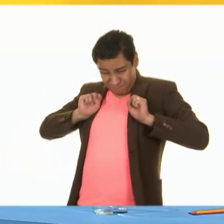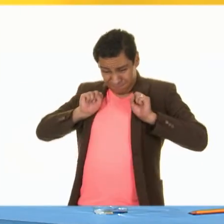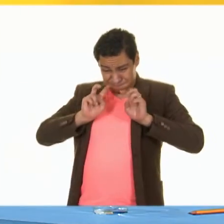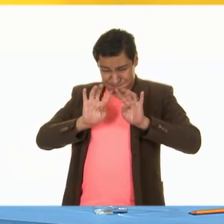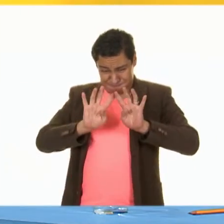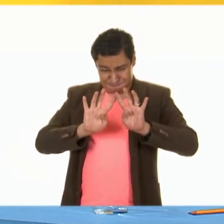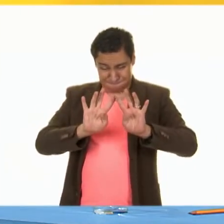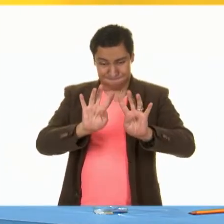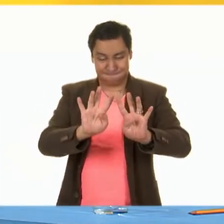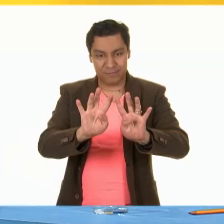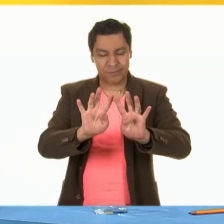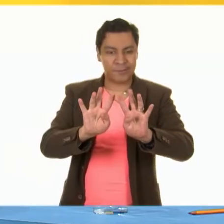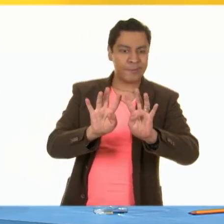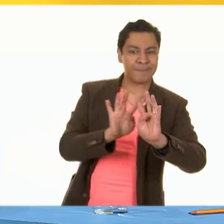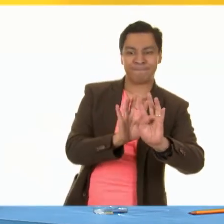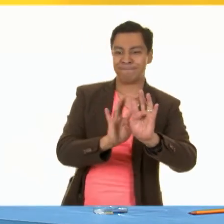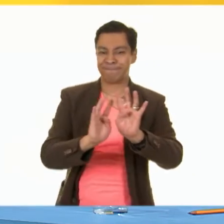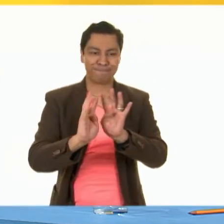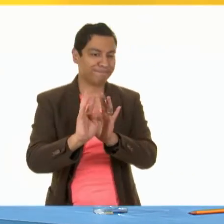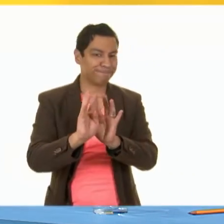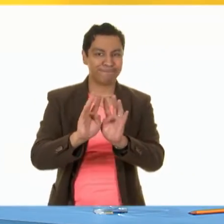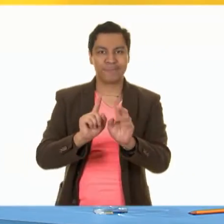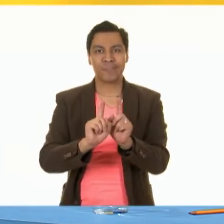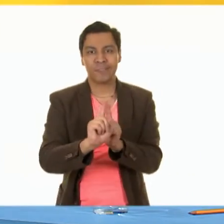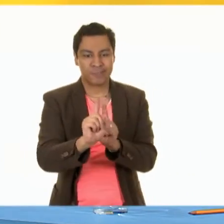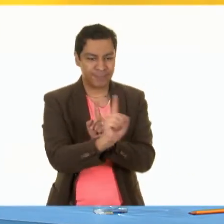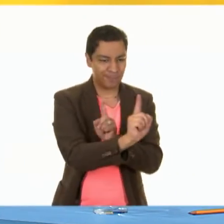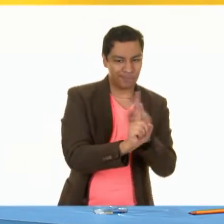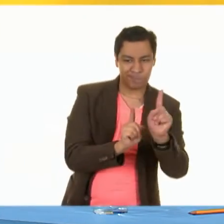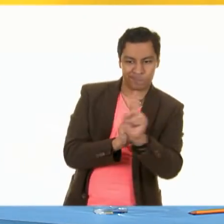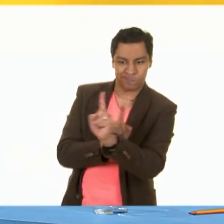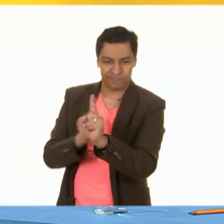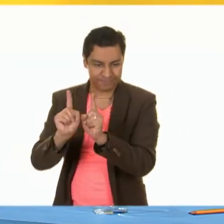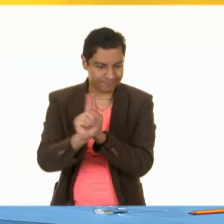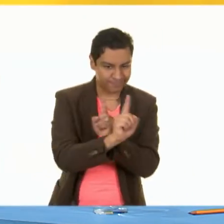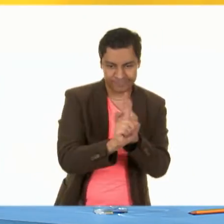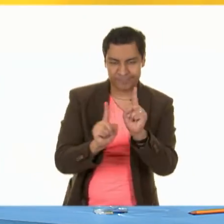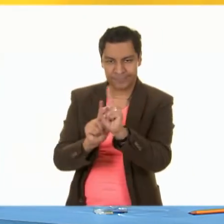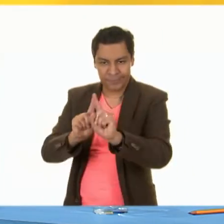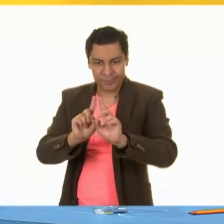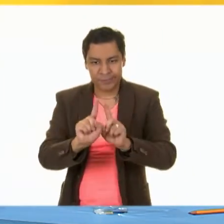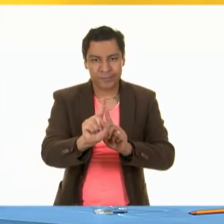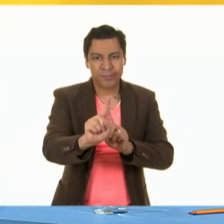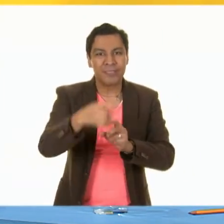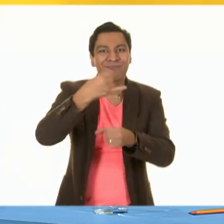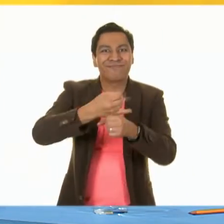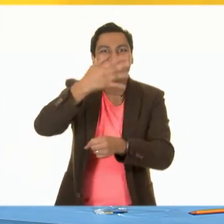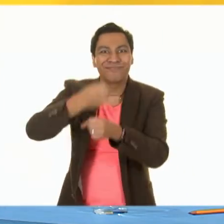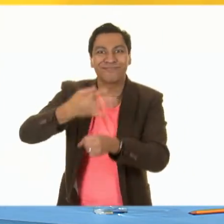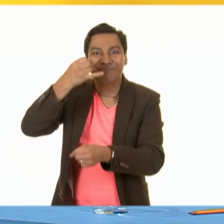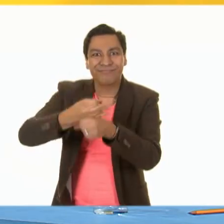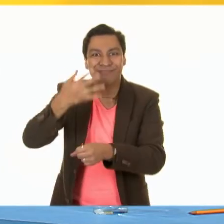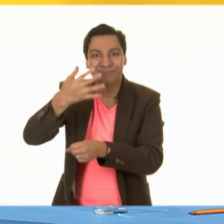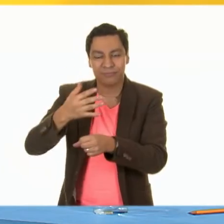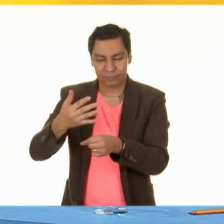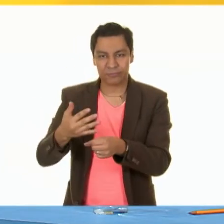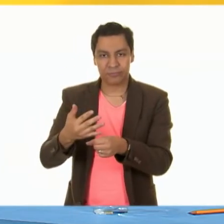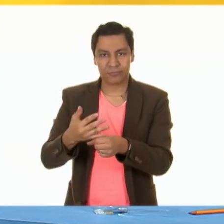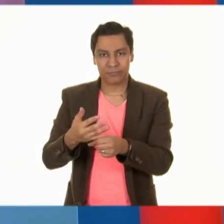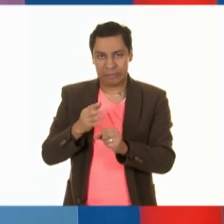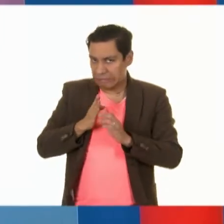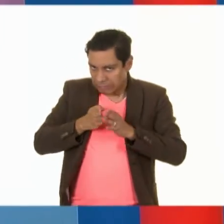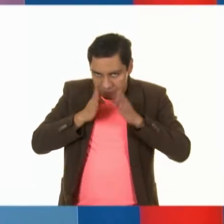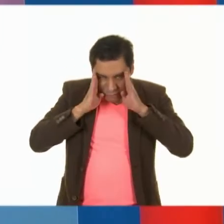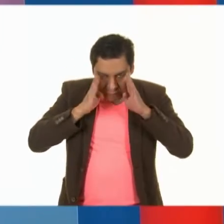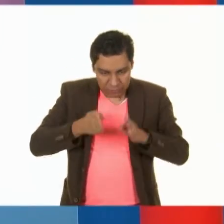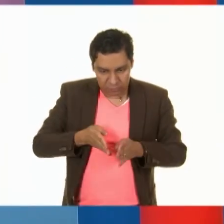que atraviesan el patio se retrasan al pasar por donde están los otros niños que juegan, aunque, bueno, no se detengan y sigan en línea recta,